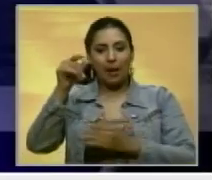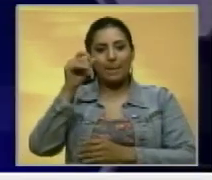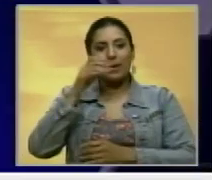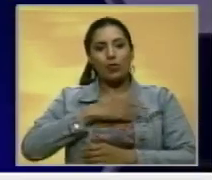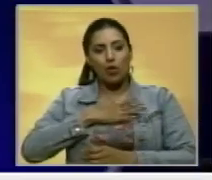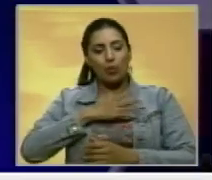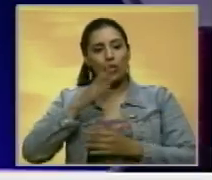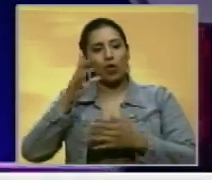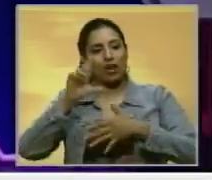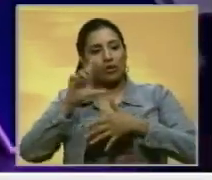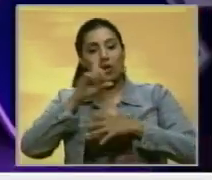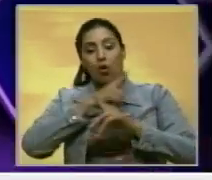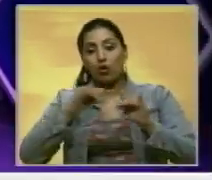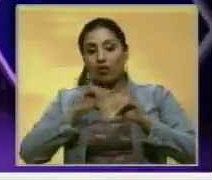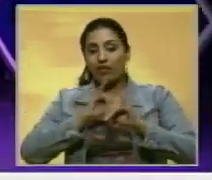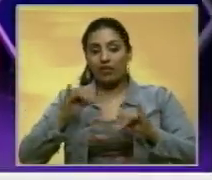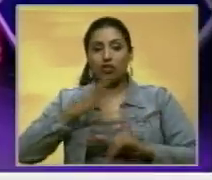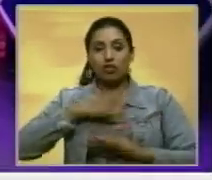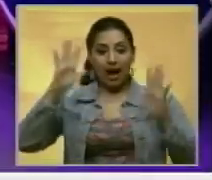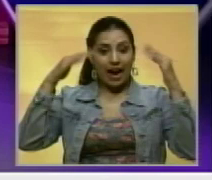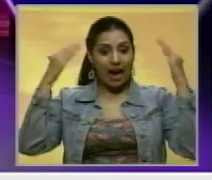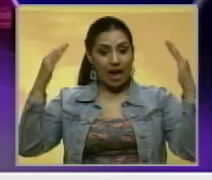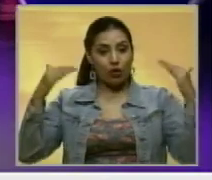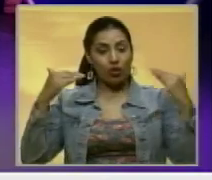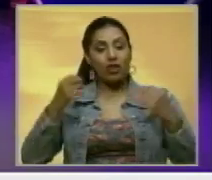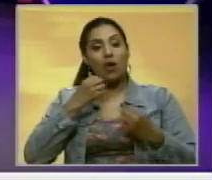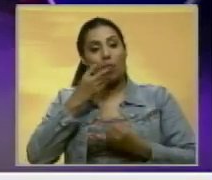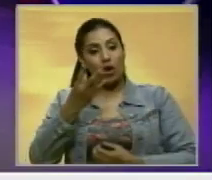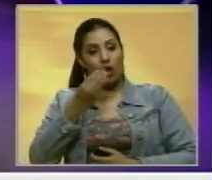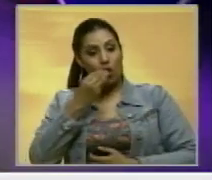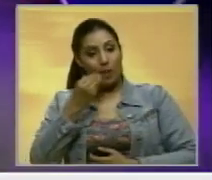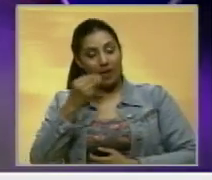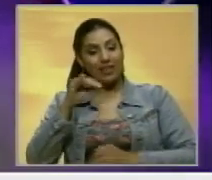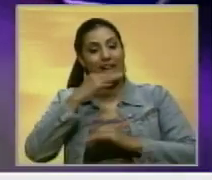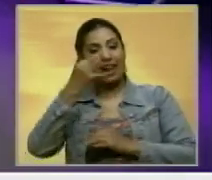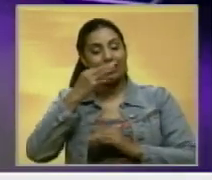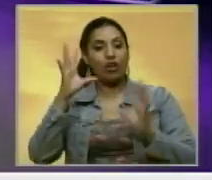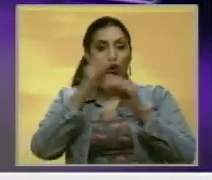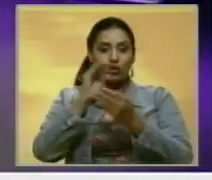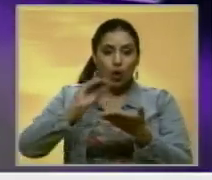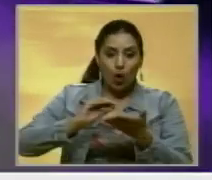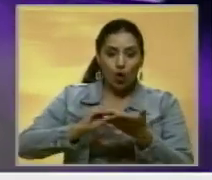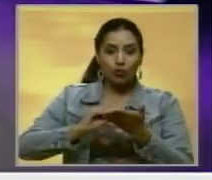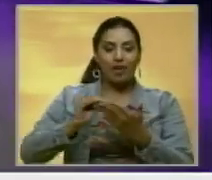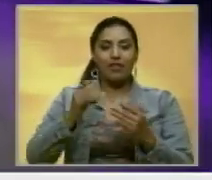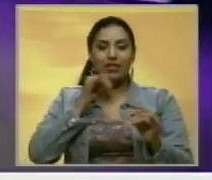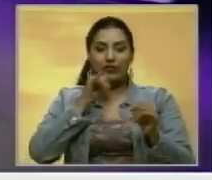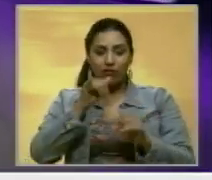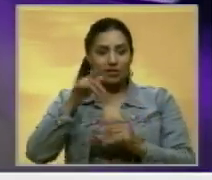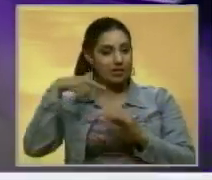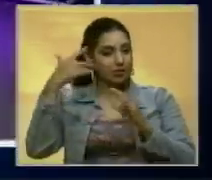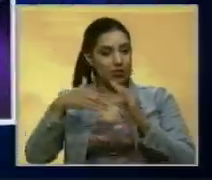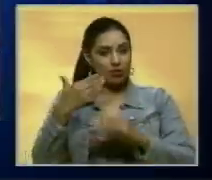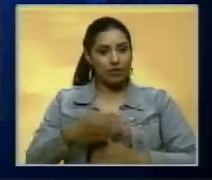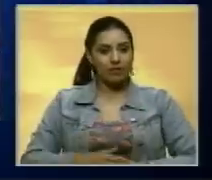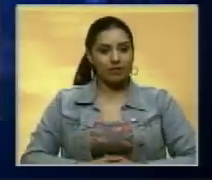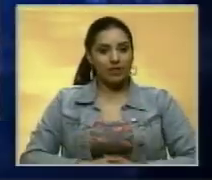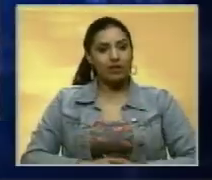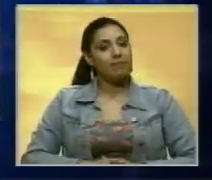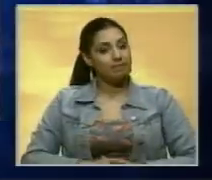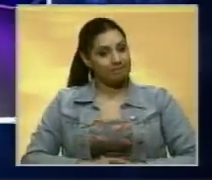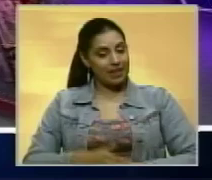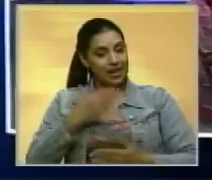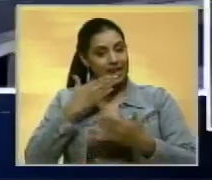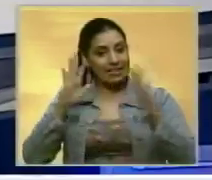hispanoparlante. Así concluimos por ahora. Soy Carolina Zulbarán. Que tengan buen apetito, una feliz tarde y nos vemos, por supuesto, aquí nuevamente en Emisión Estelar.